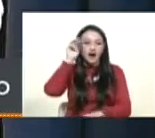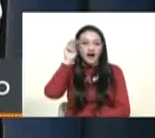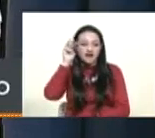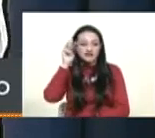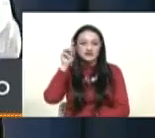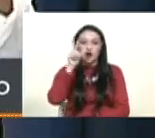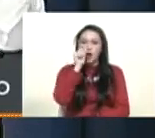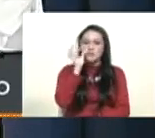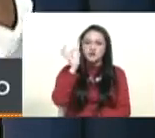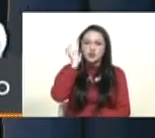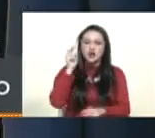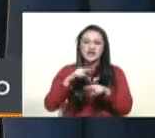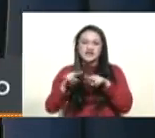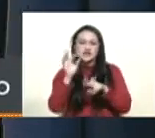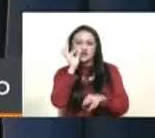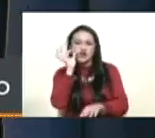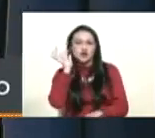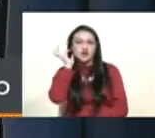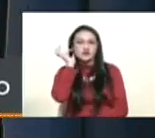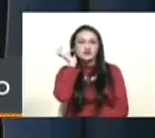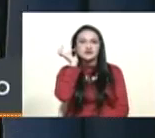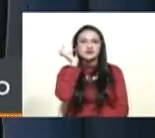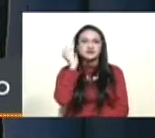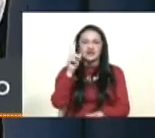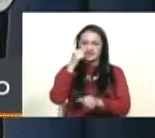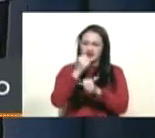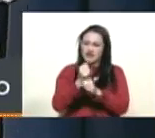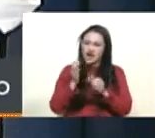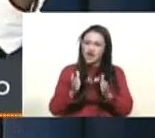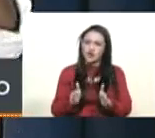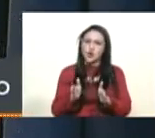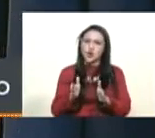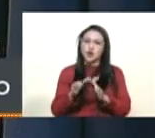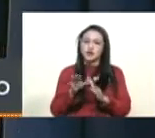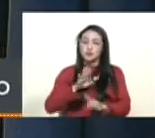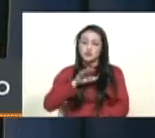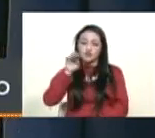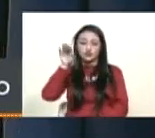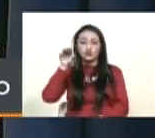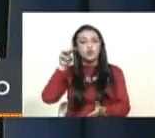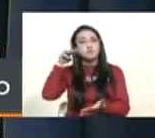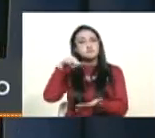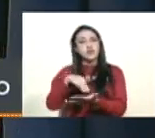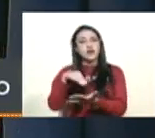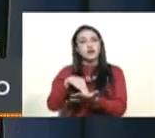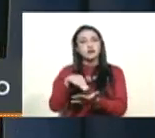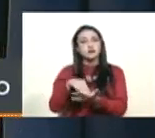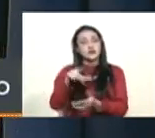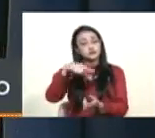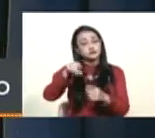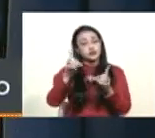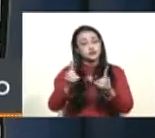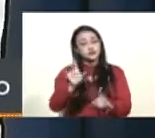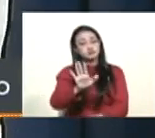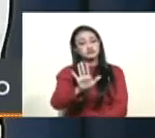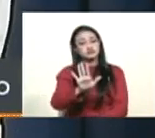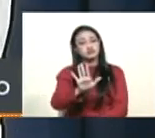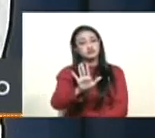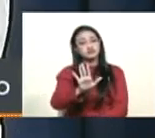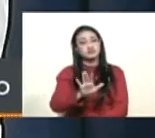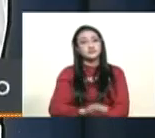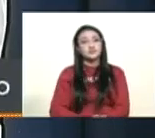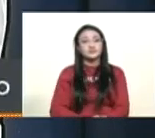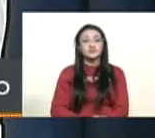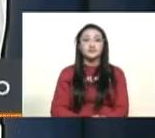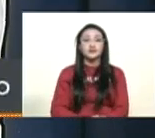de los maestros, de los niños, de las niñas, de los trabajadores, del futuro de Miranda. Es la decisión que tenemos que tomar. Y por eso